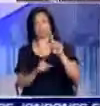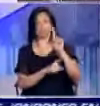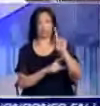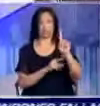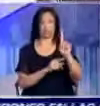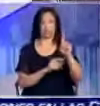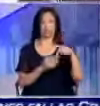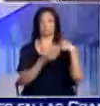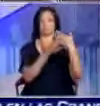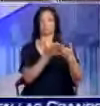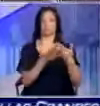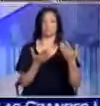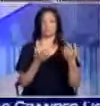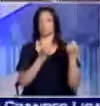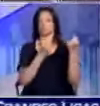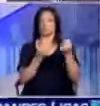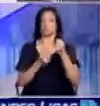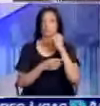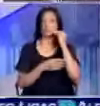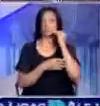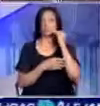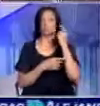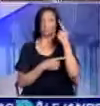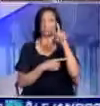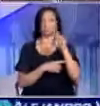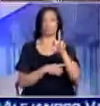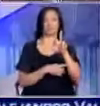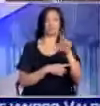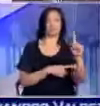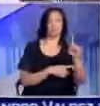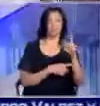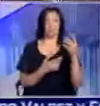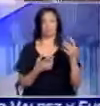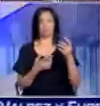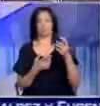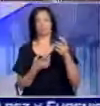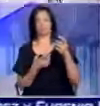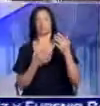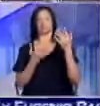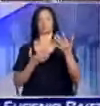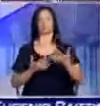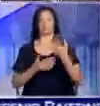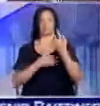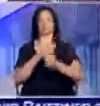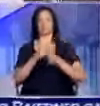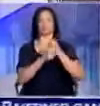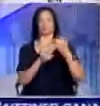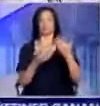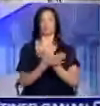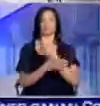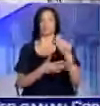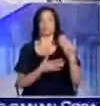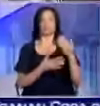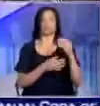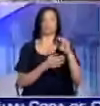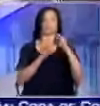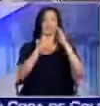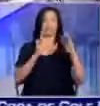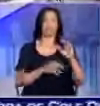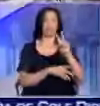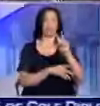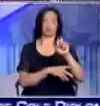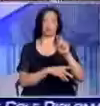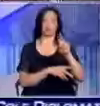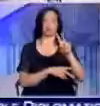casa Ajá para que el 31 esperen el año nuevo en casa de Varsovia